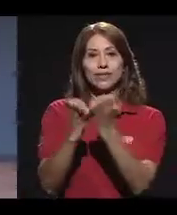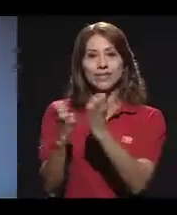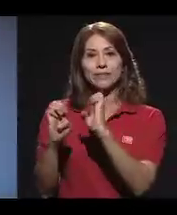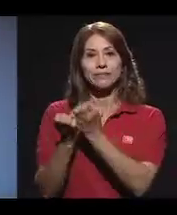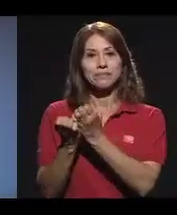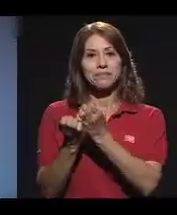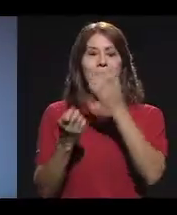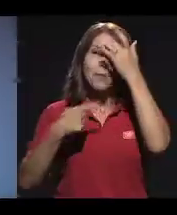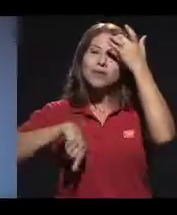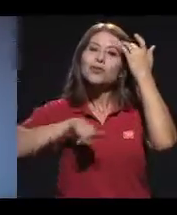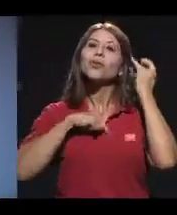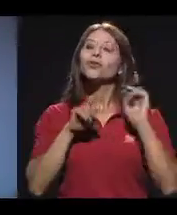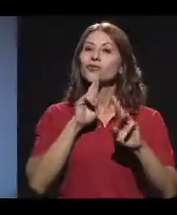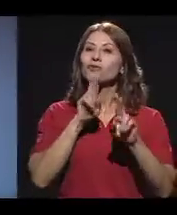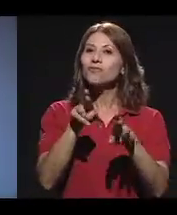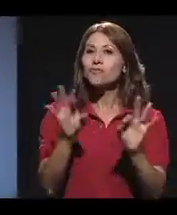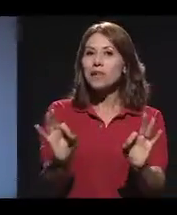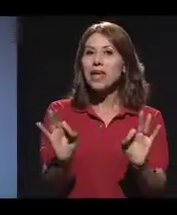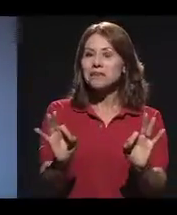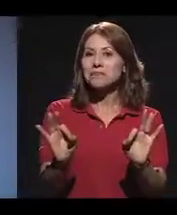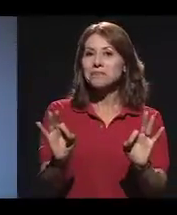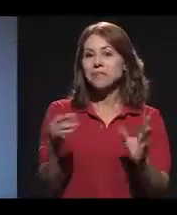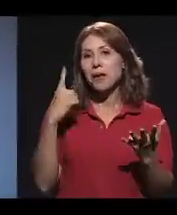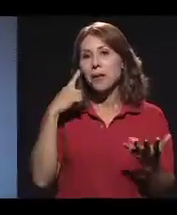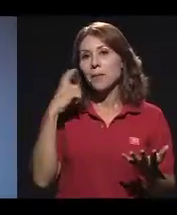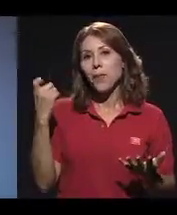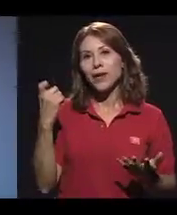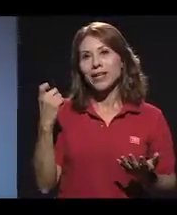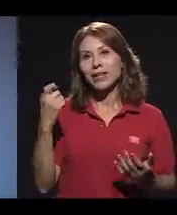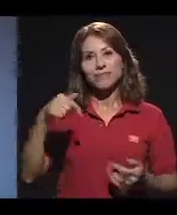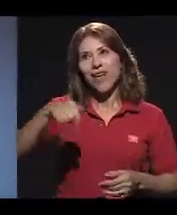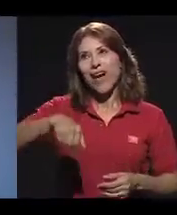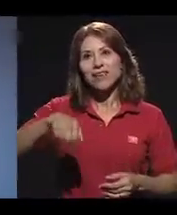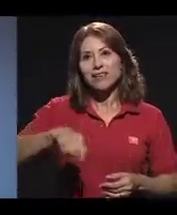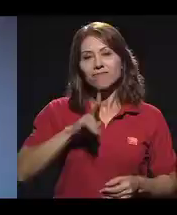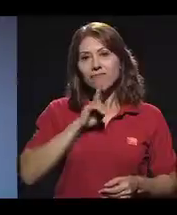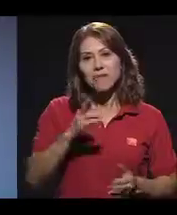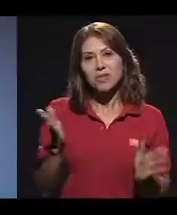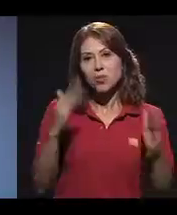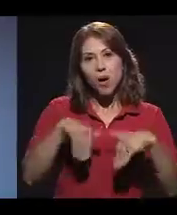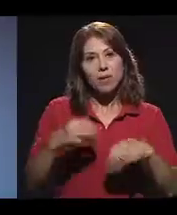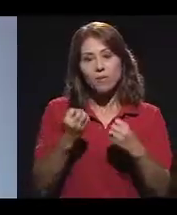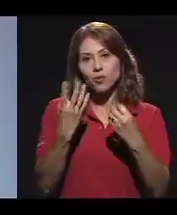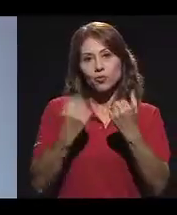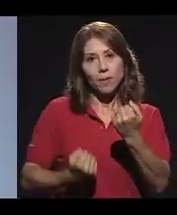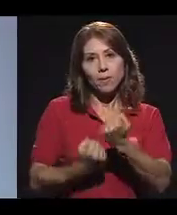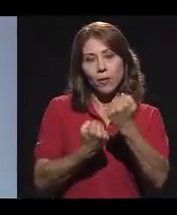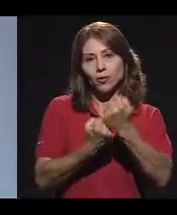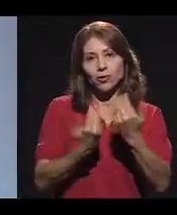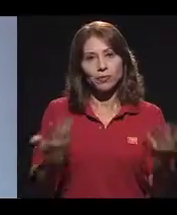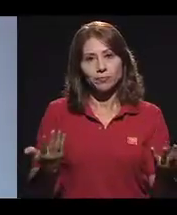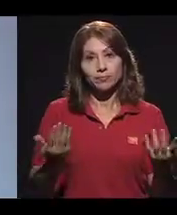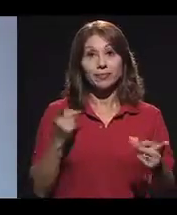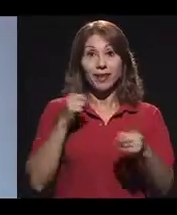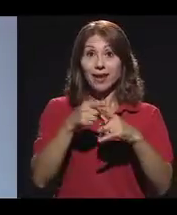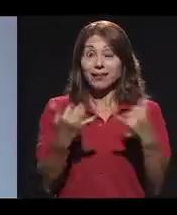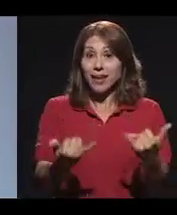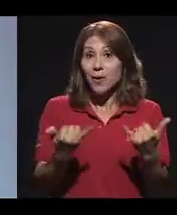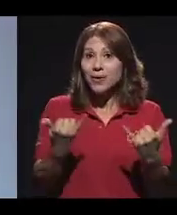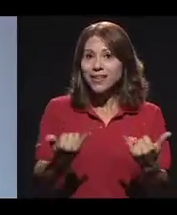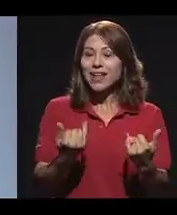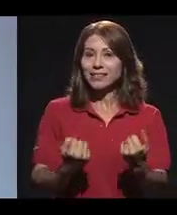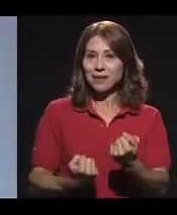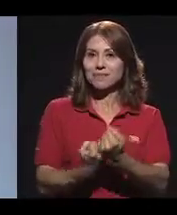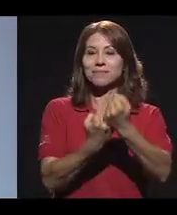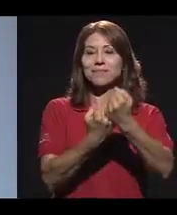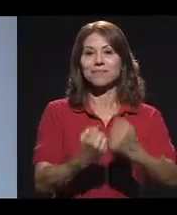fue bien porque aquí no hay como mucho apoyo. Hasta ahorita es que nos